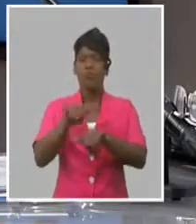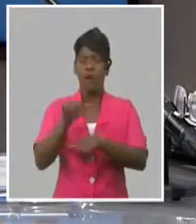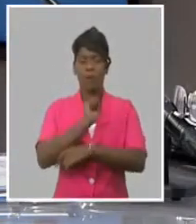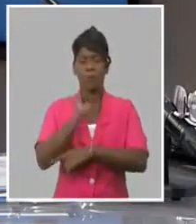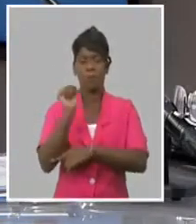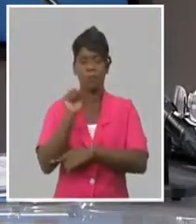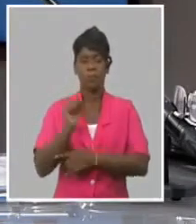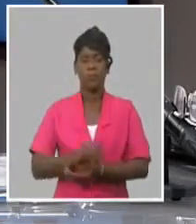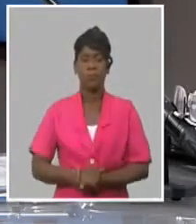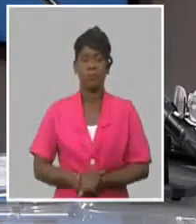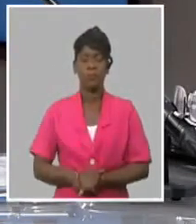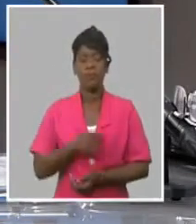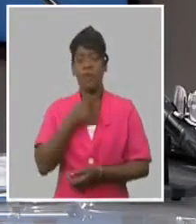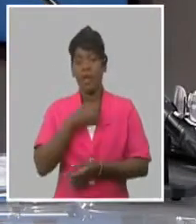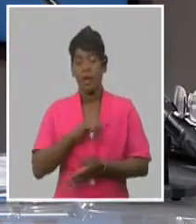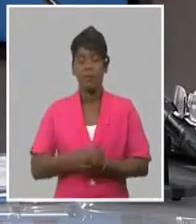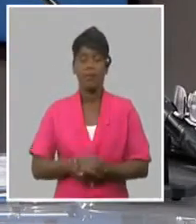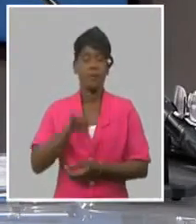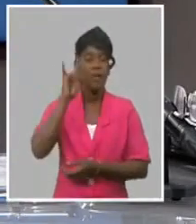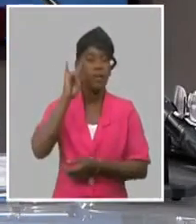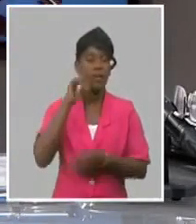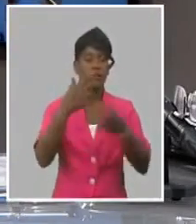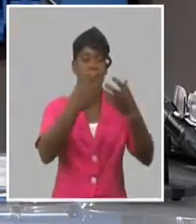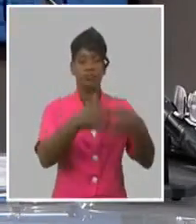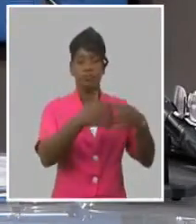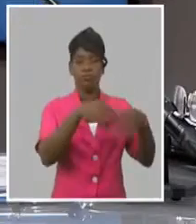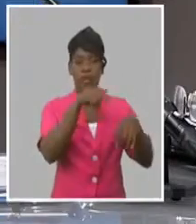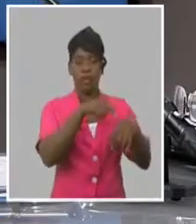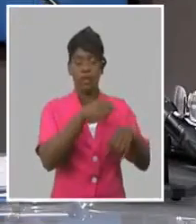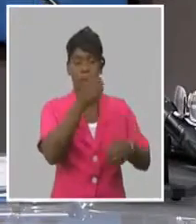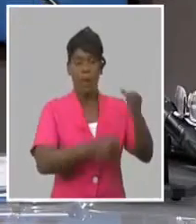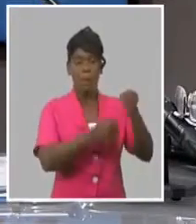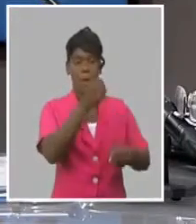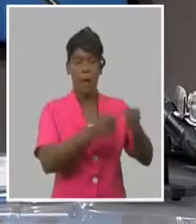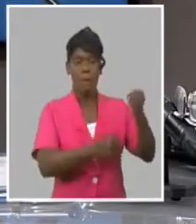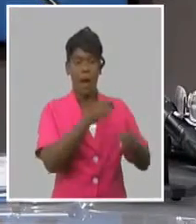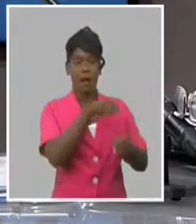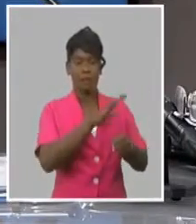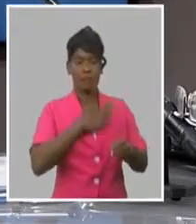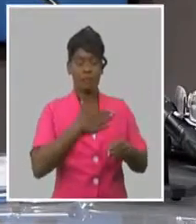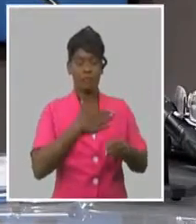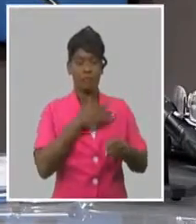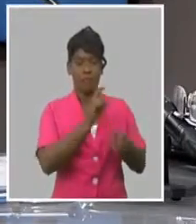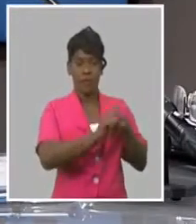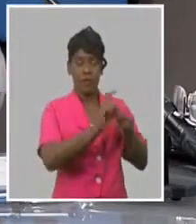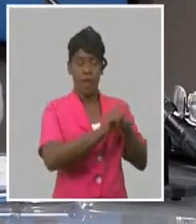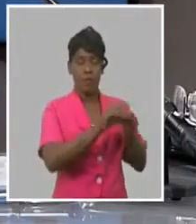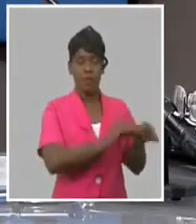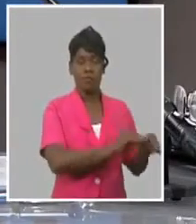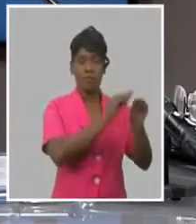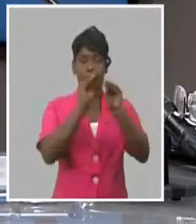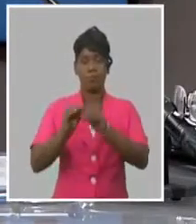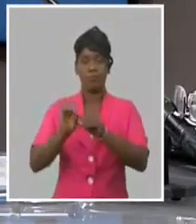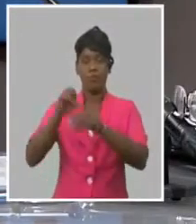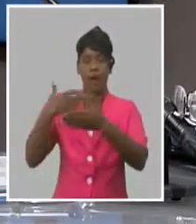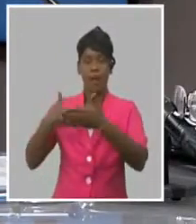a la industria en 7 pesos, en la industria se procesó y fue para comercio a 9.